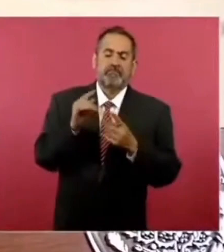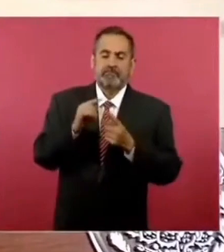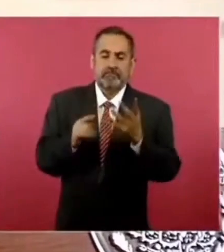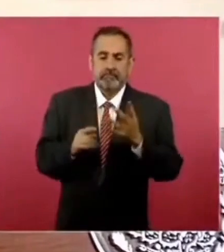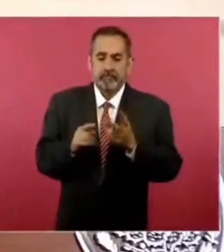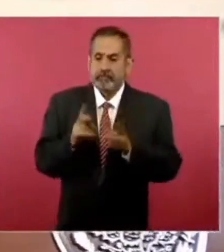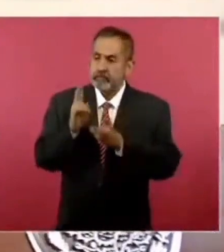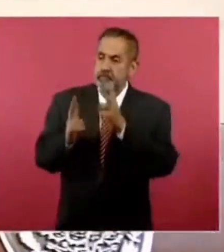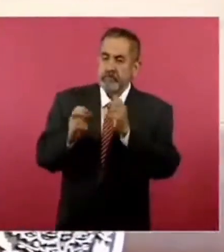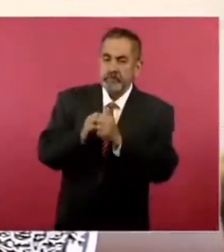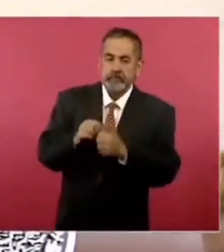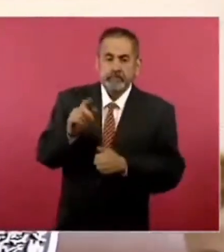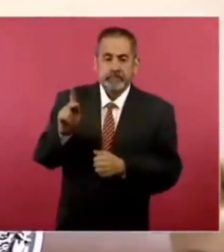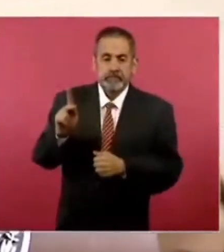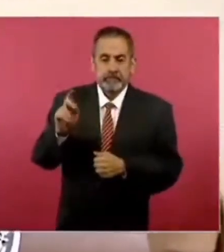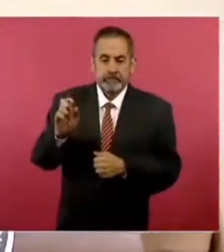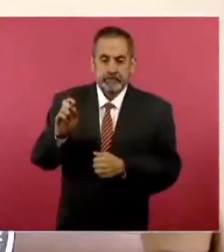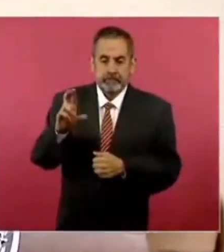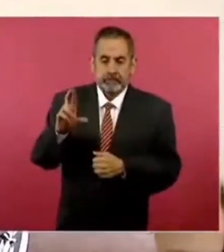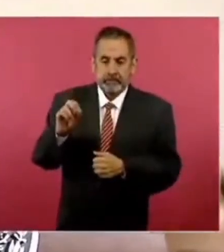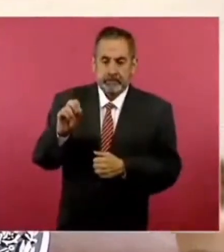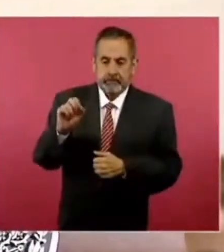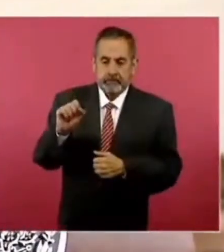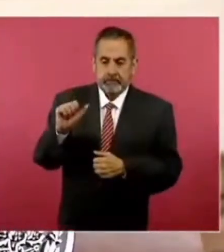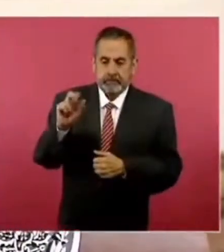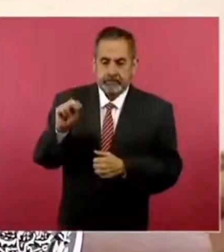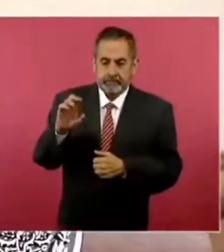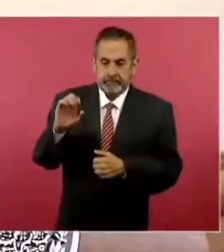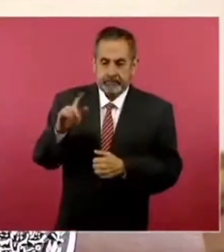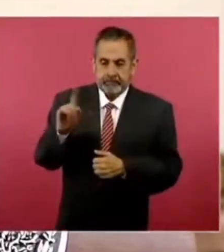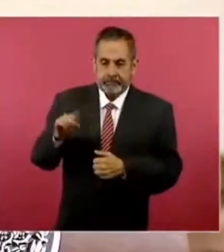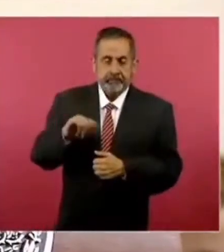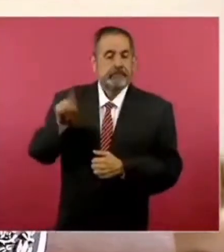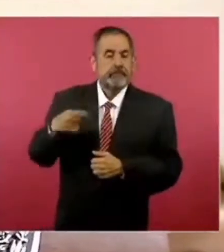con Pedro Sánchez, presidente